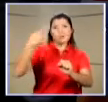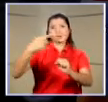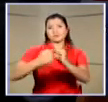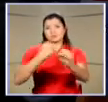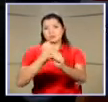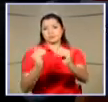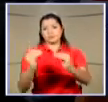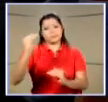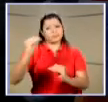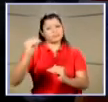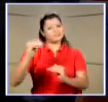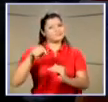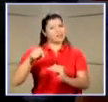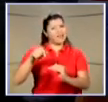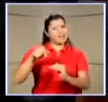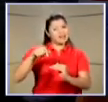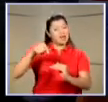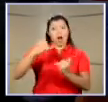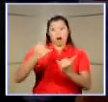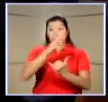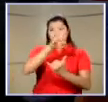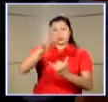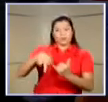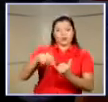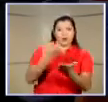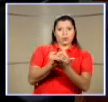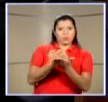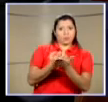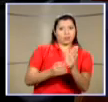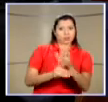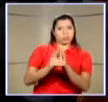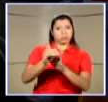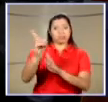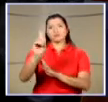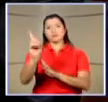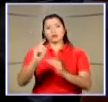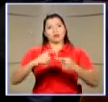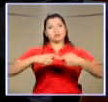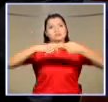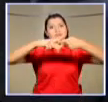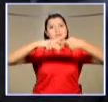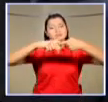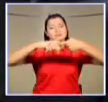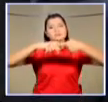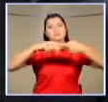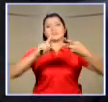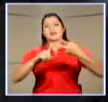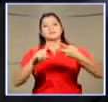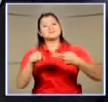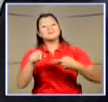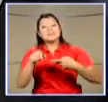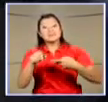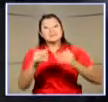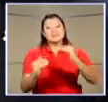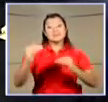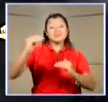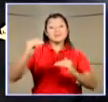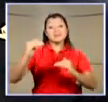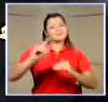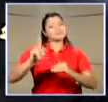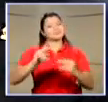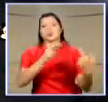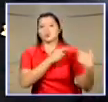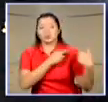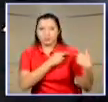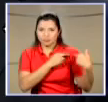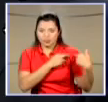está creciendo y con un déficit fiscal como el que ya tenemos no es responsable, y la Asamblea Legislativa le está haciendo parte de la tarea, porque